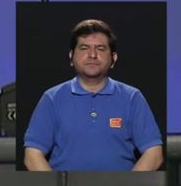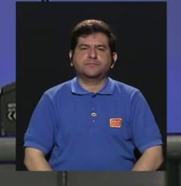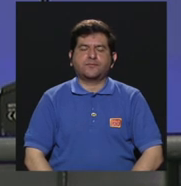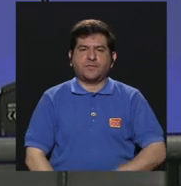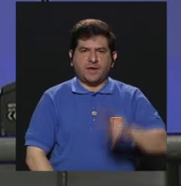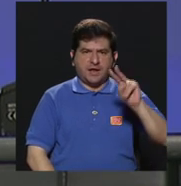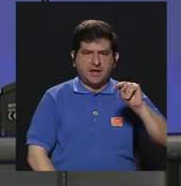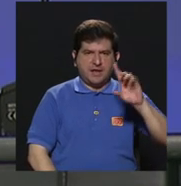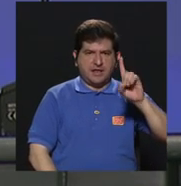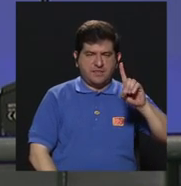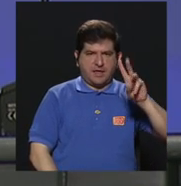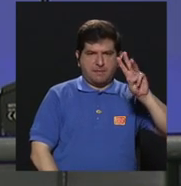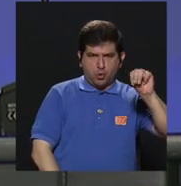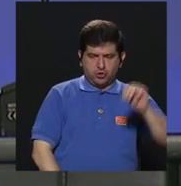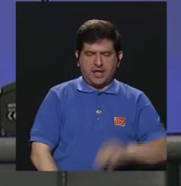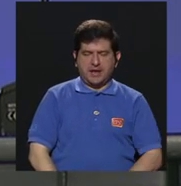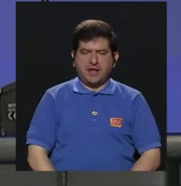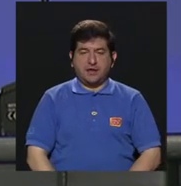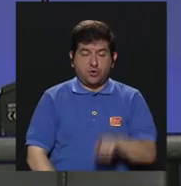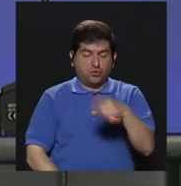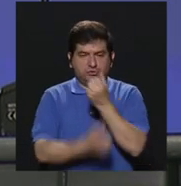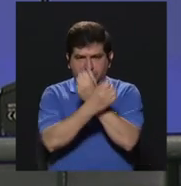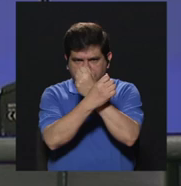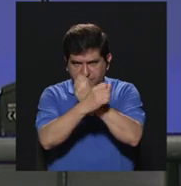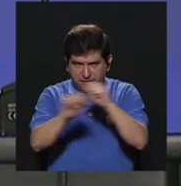Niní de Montenegro sobrevivió